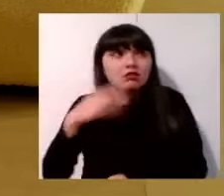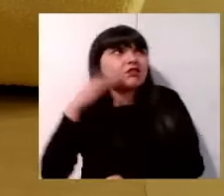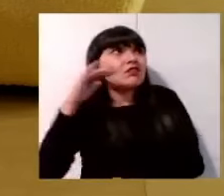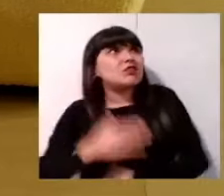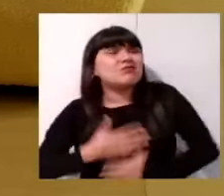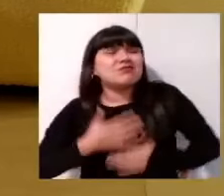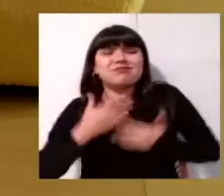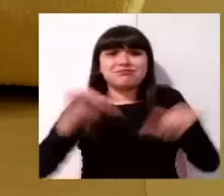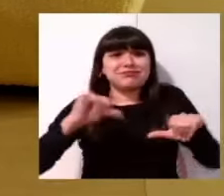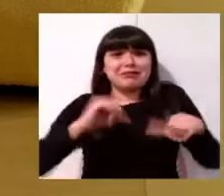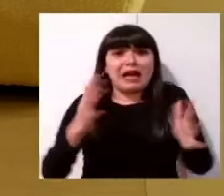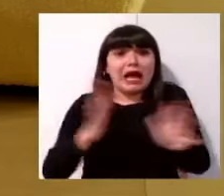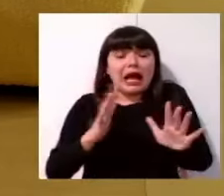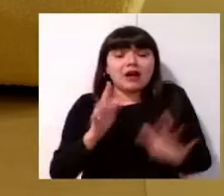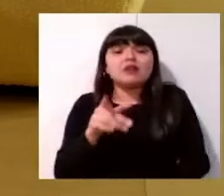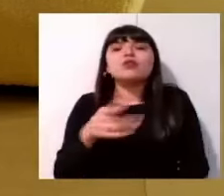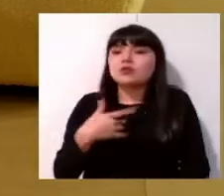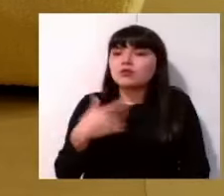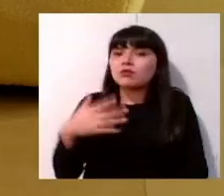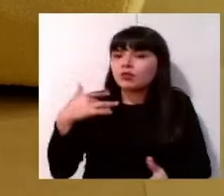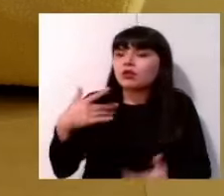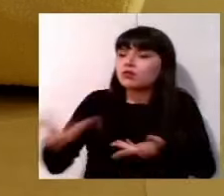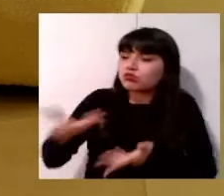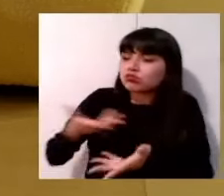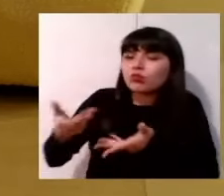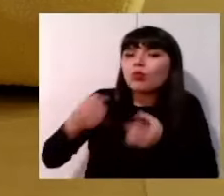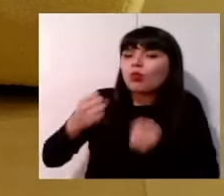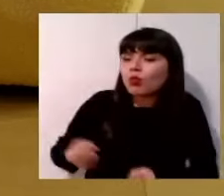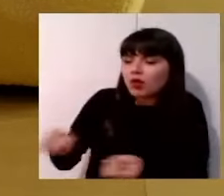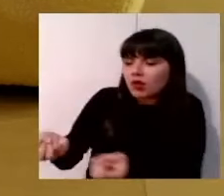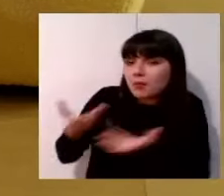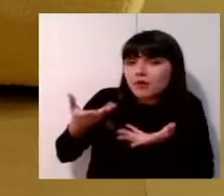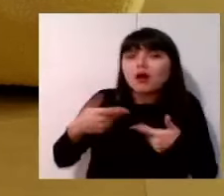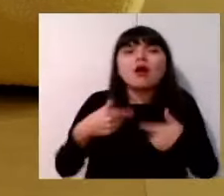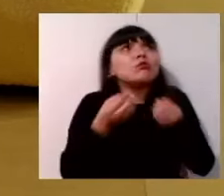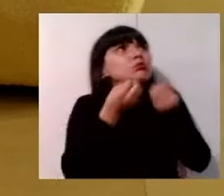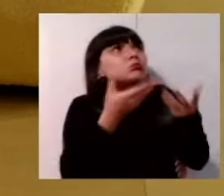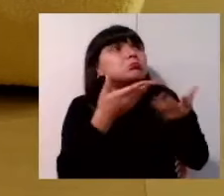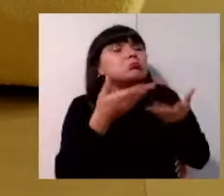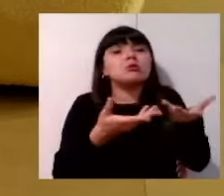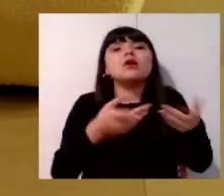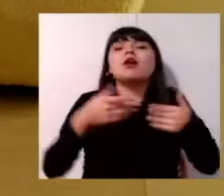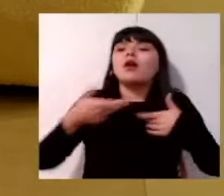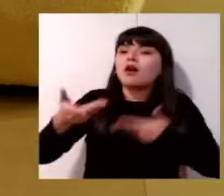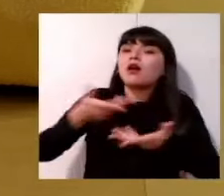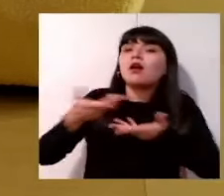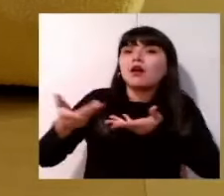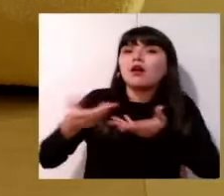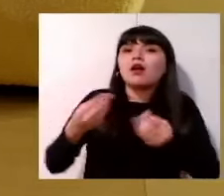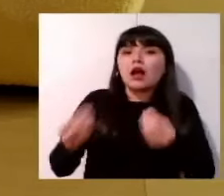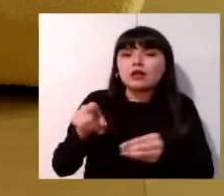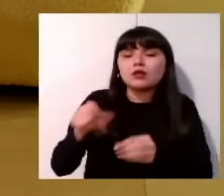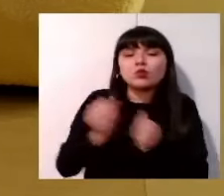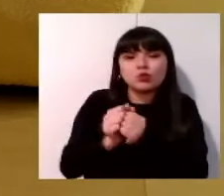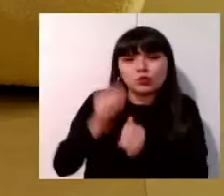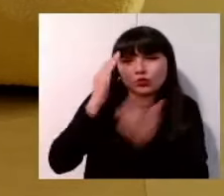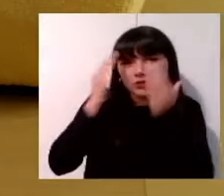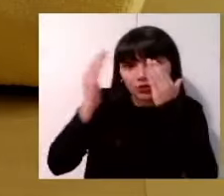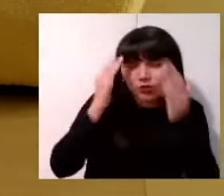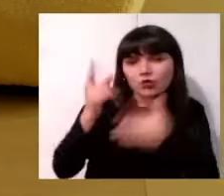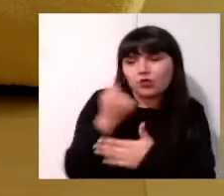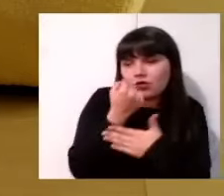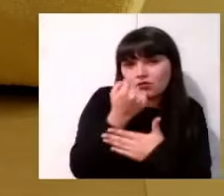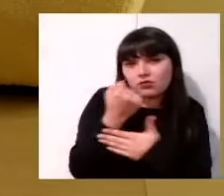lo pueda expresar, y uno ahí poder conversar. Y si ya es un miedo más importante, obviamente asesorarse con psicólogo. Eso mismo te iba a